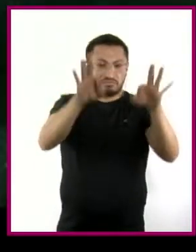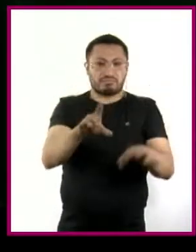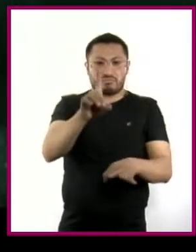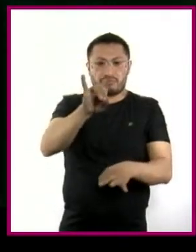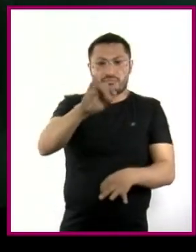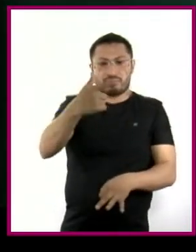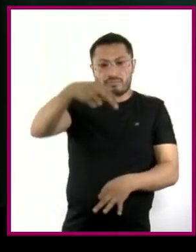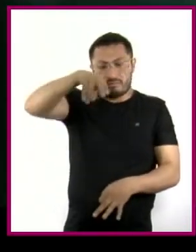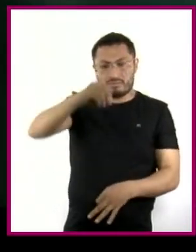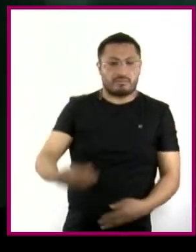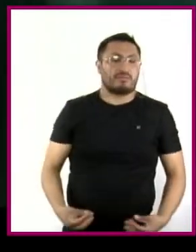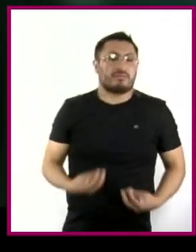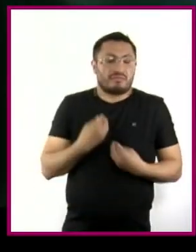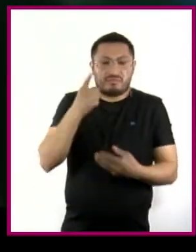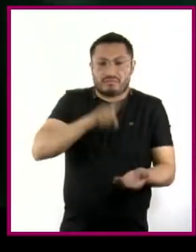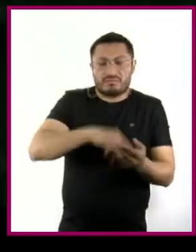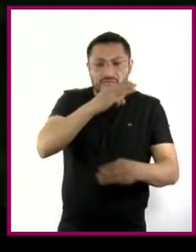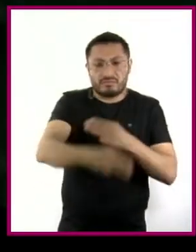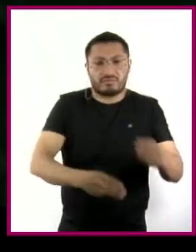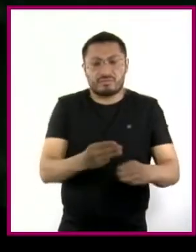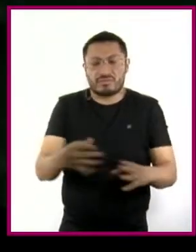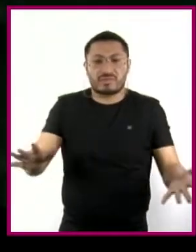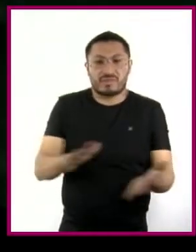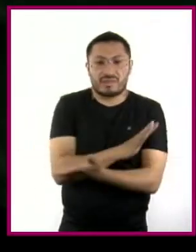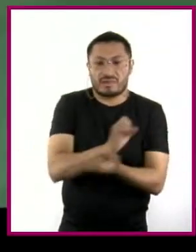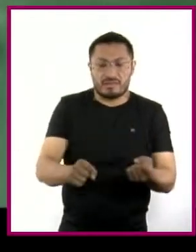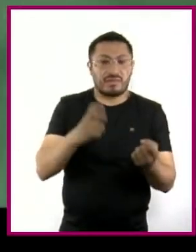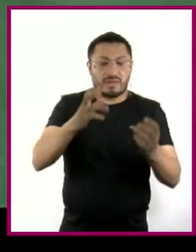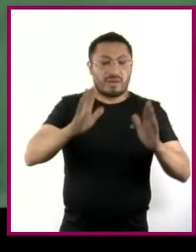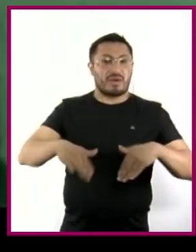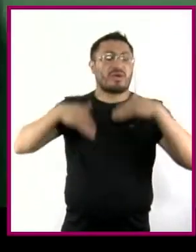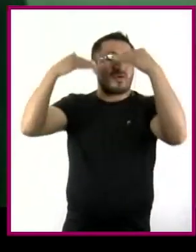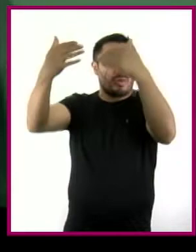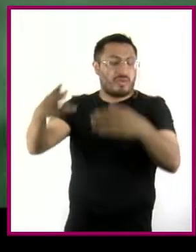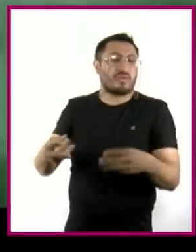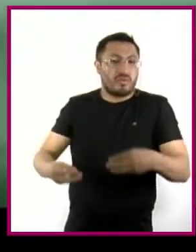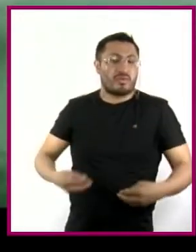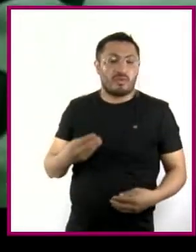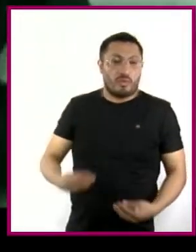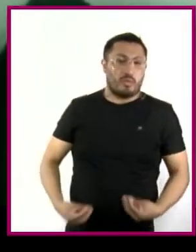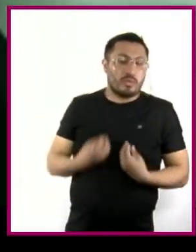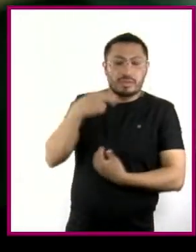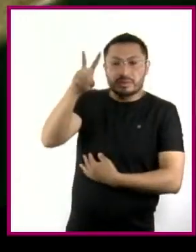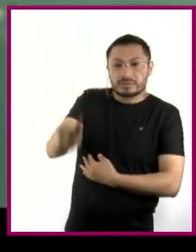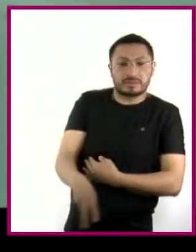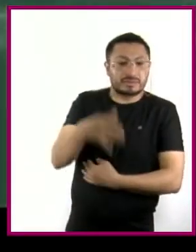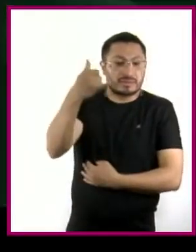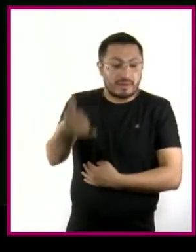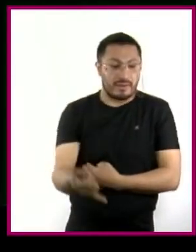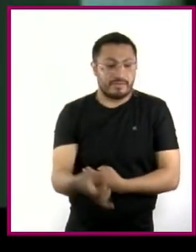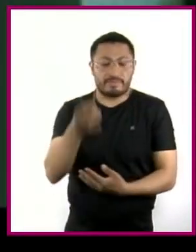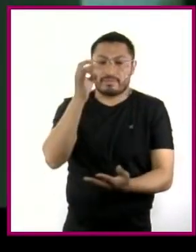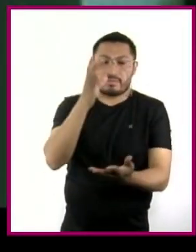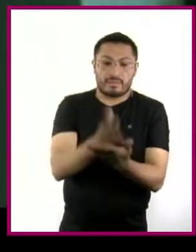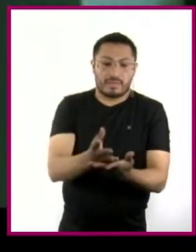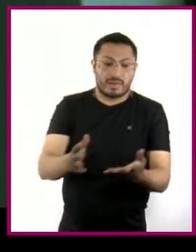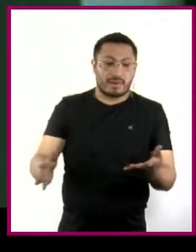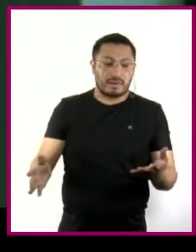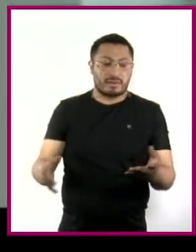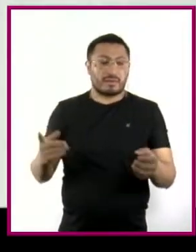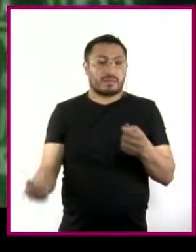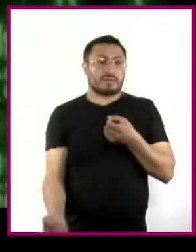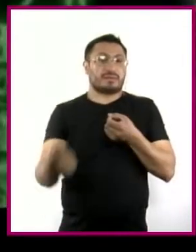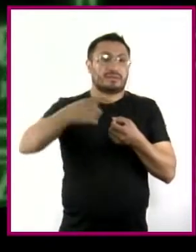las ruinas de la Tierra destruida, que son el mundo fuera de la realidad virtual, y, con tal de que lo vuelvan a conectar